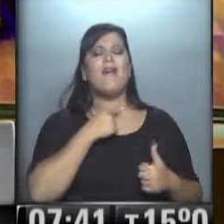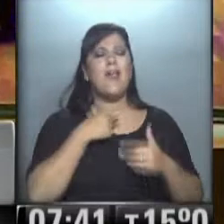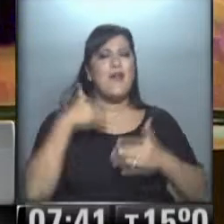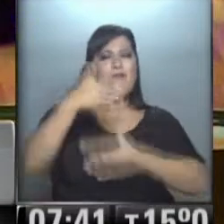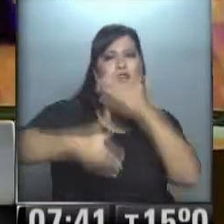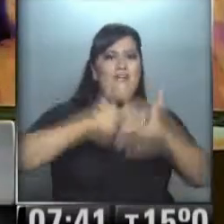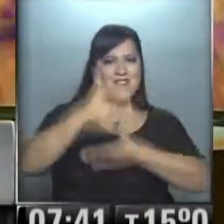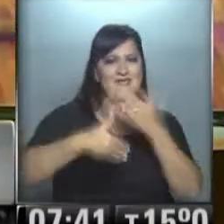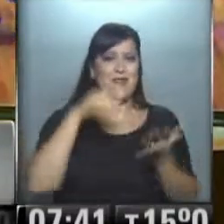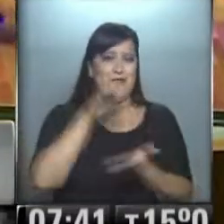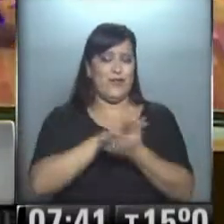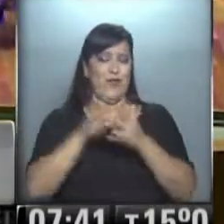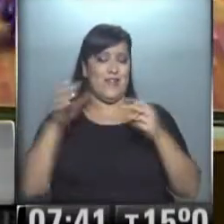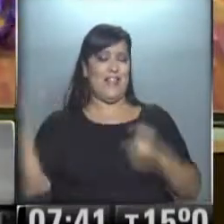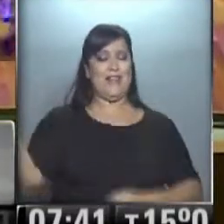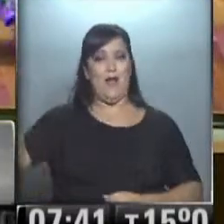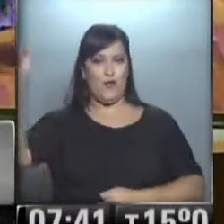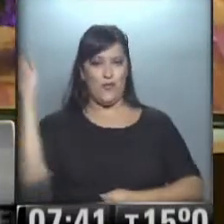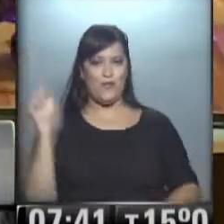en el tango.